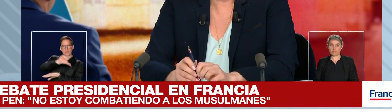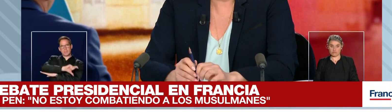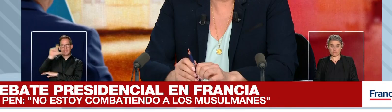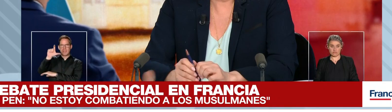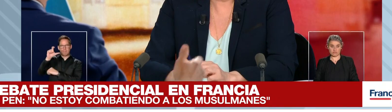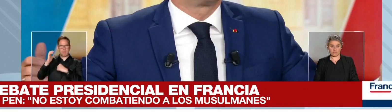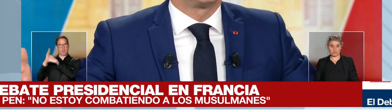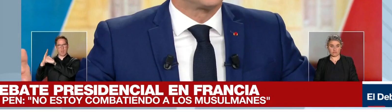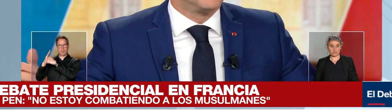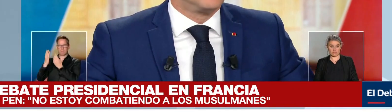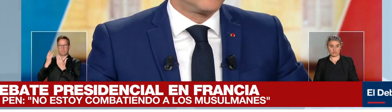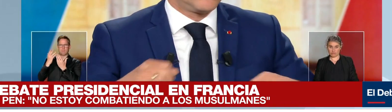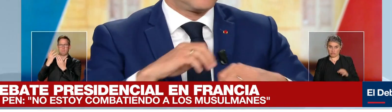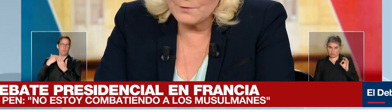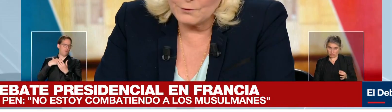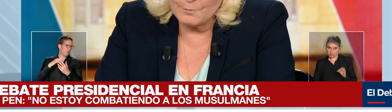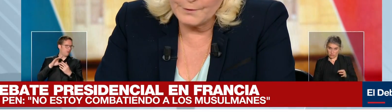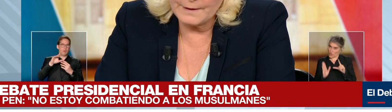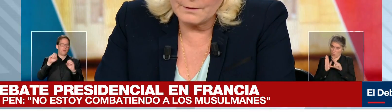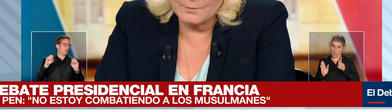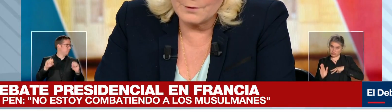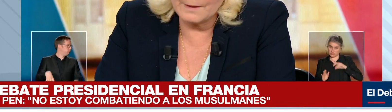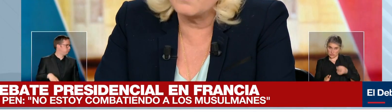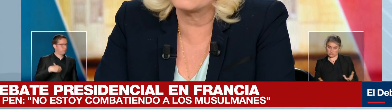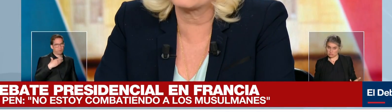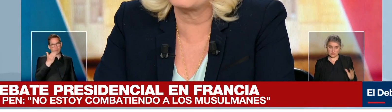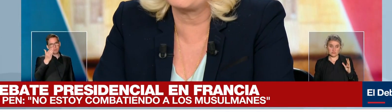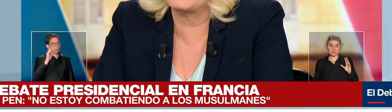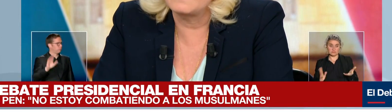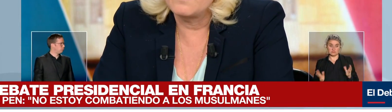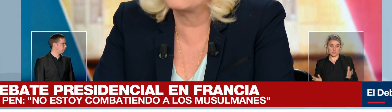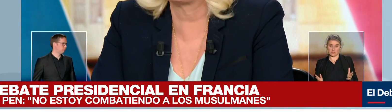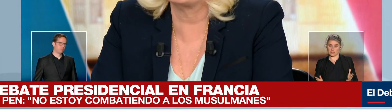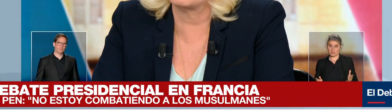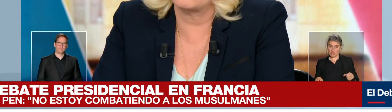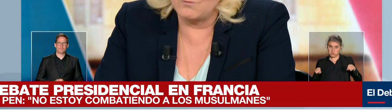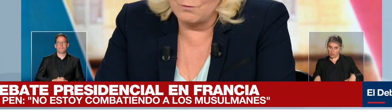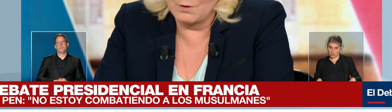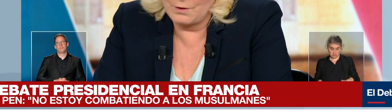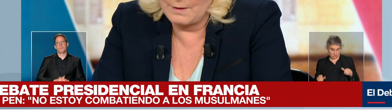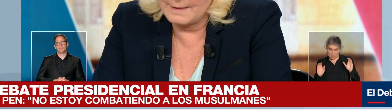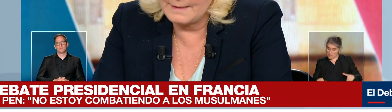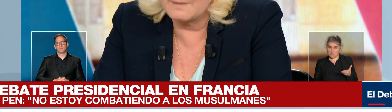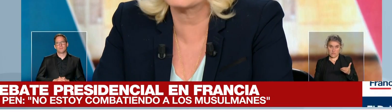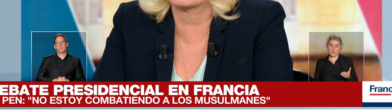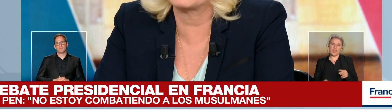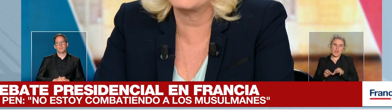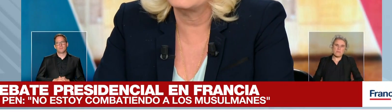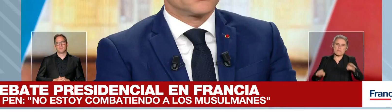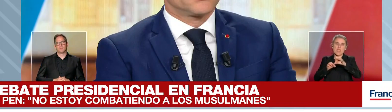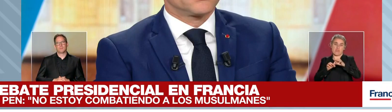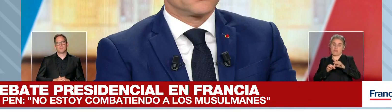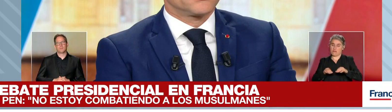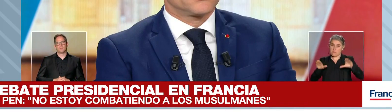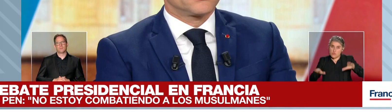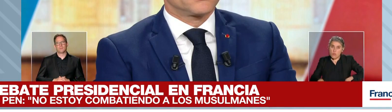público es una ley contra el islamismo radical. Sí, claro. Quizás usted se sorprenda, pero en todos los países musulmanes en